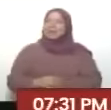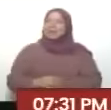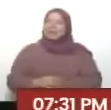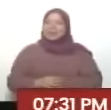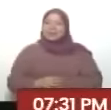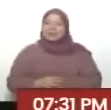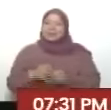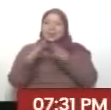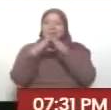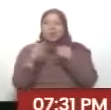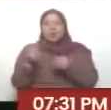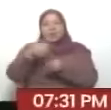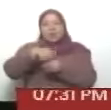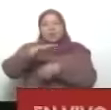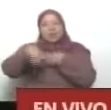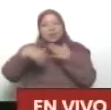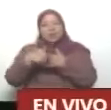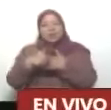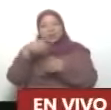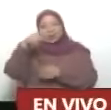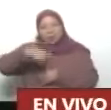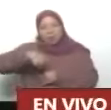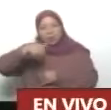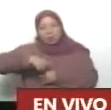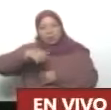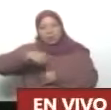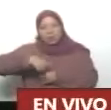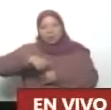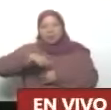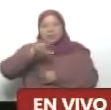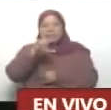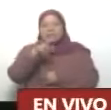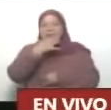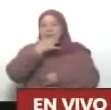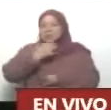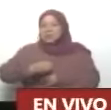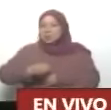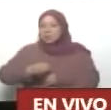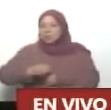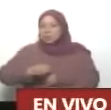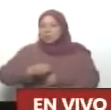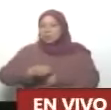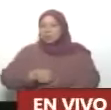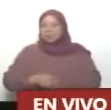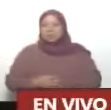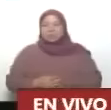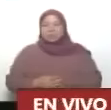Bueno, todos a votar, pues, hoy, 3 de diciembre.